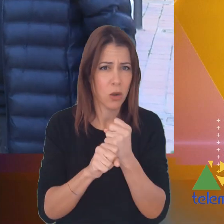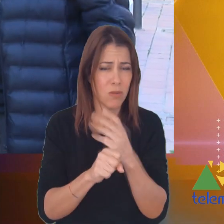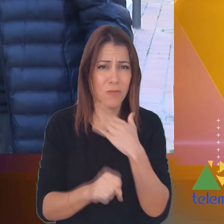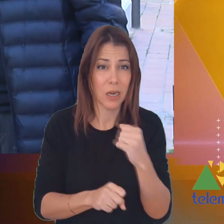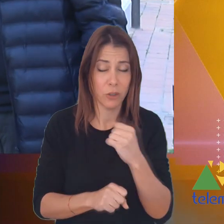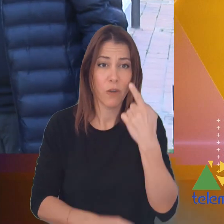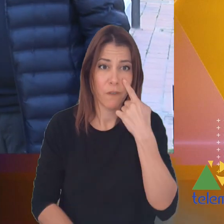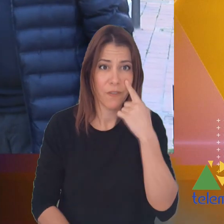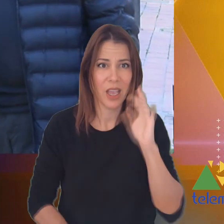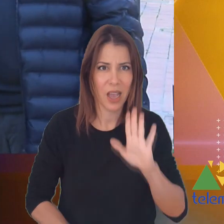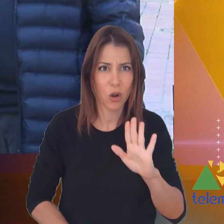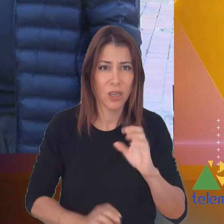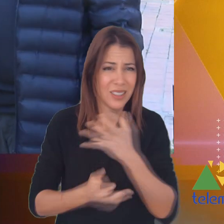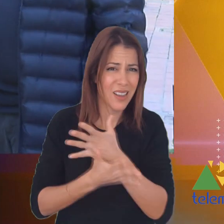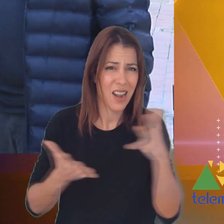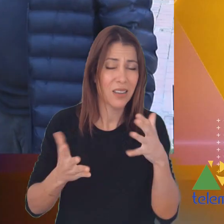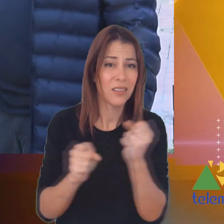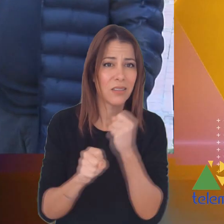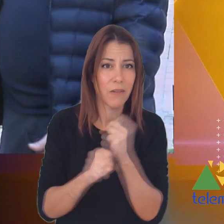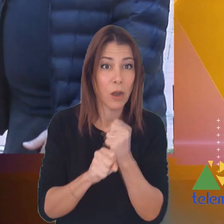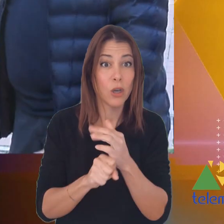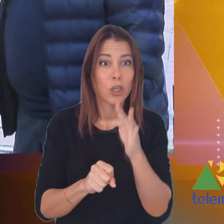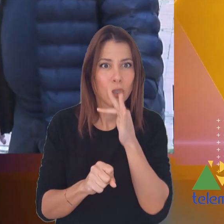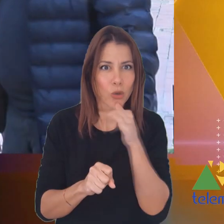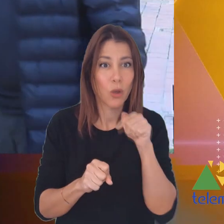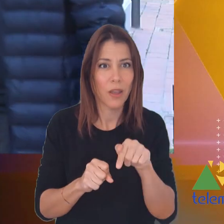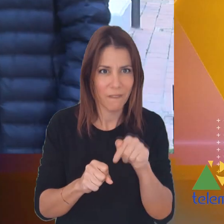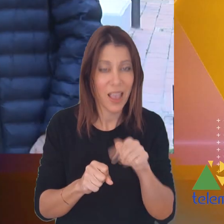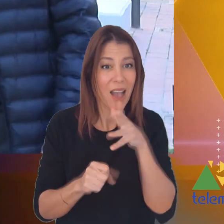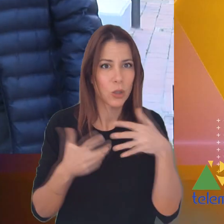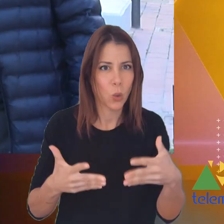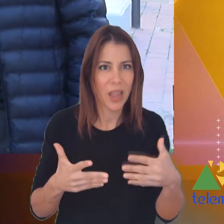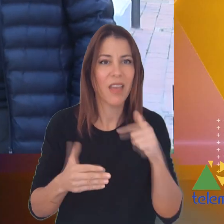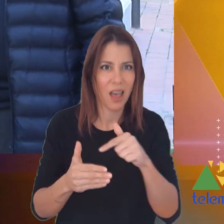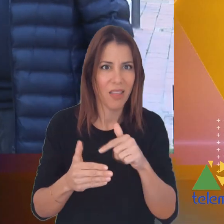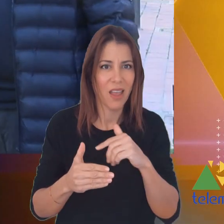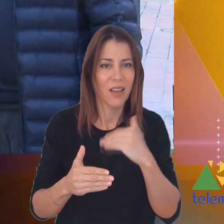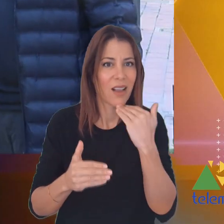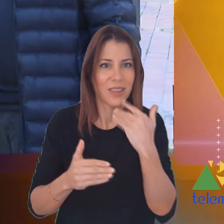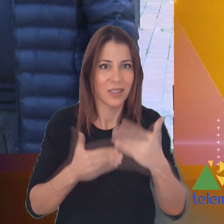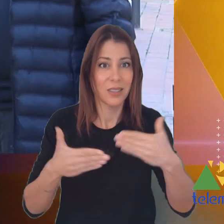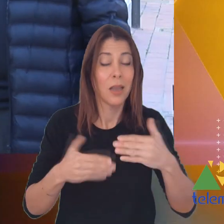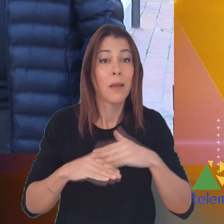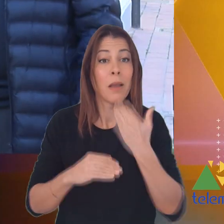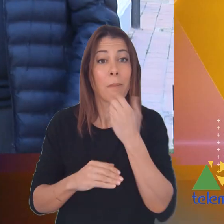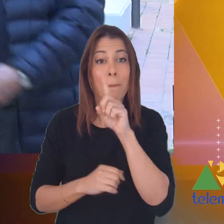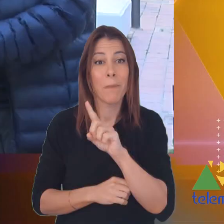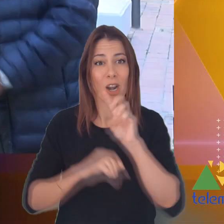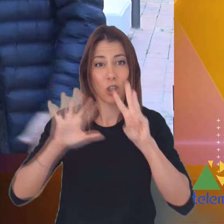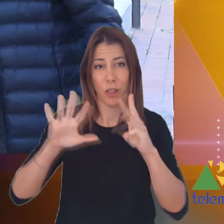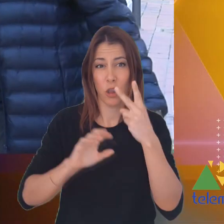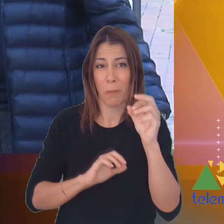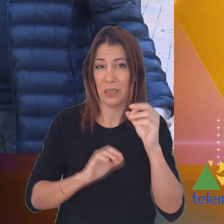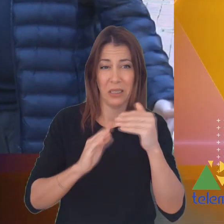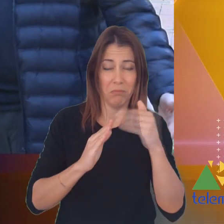Y fijaros, si es tan inmenso el trabajo y también eso que todavía es duradero en la actualidad, es decir, que ha pasado pues de 1820 y tantos